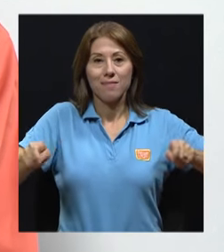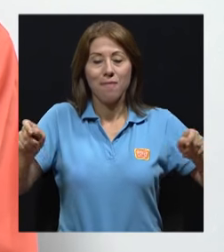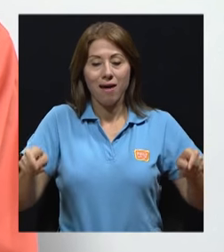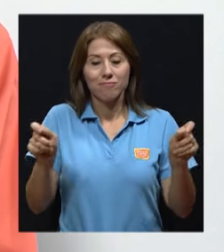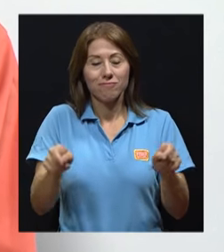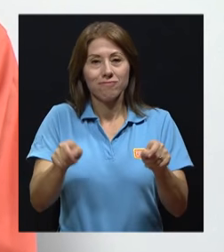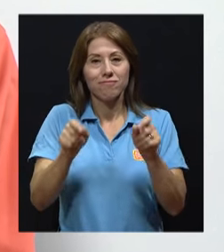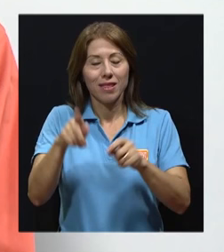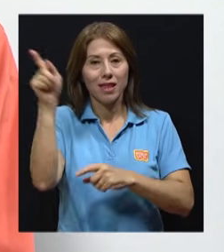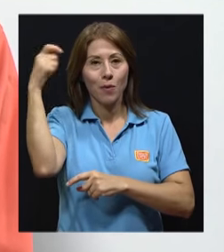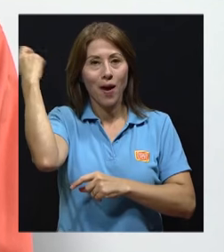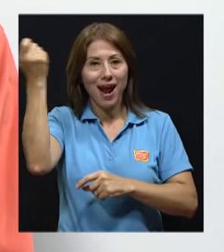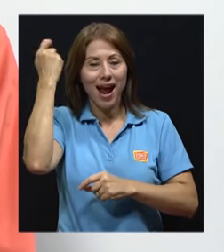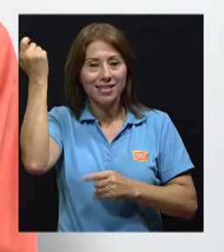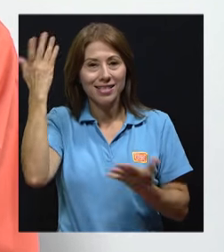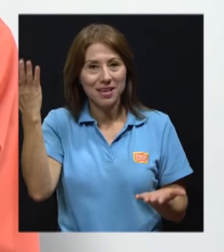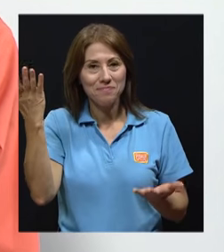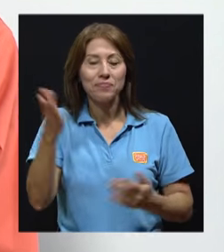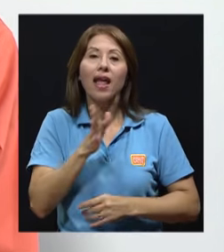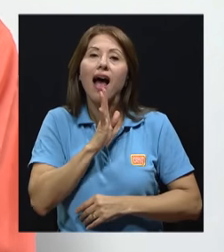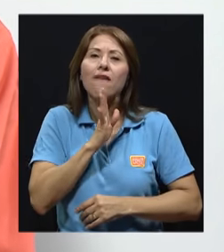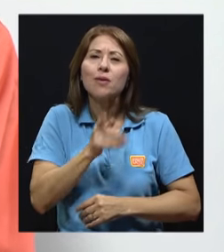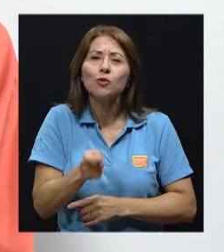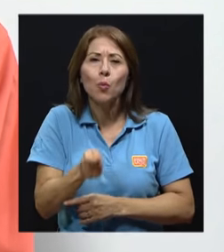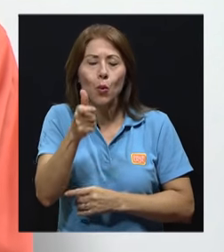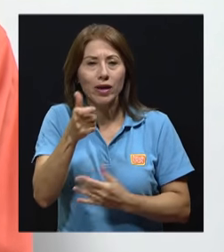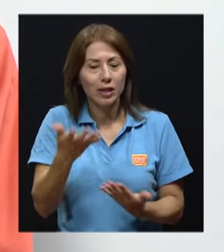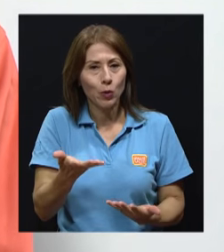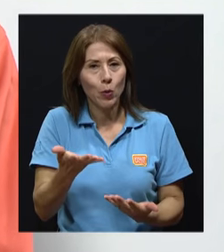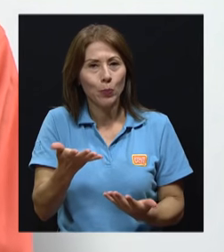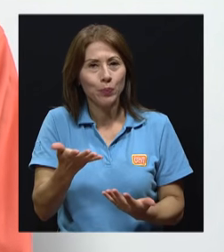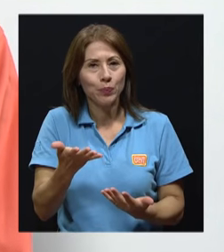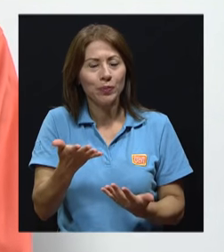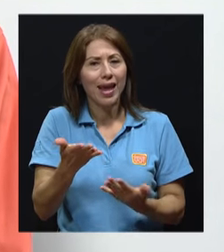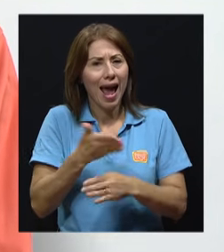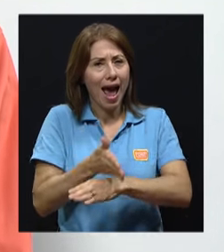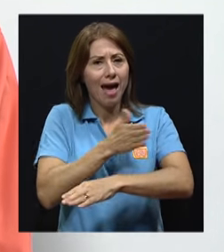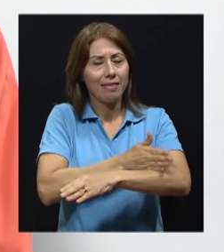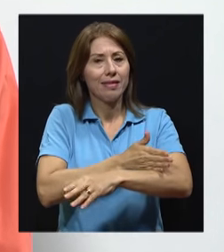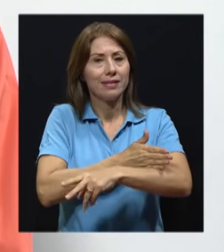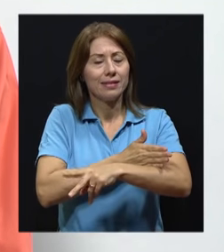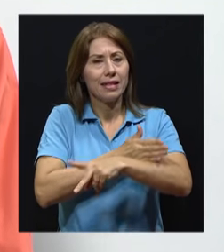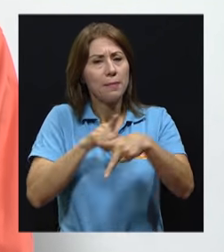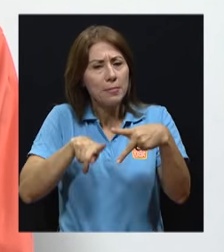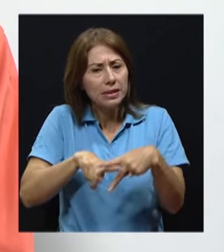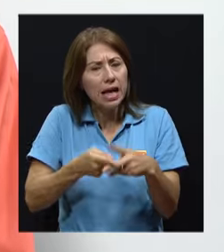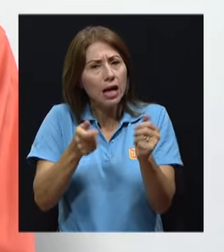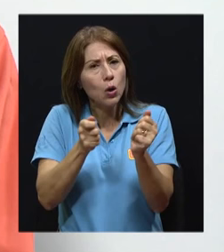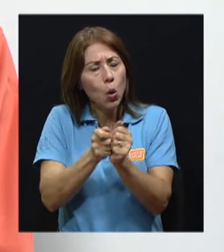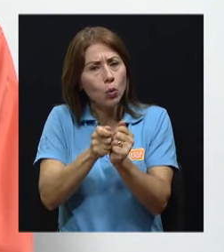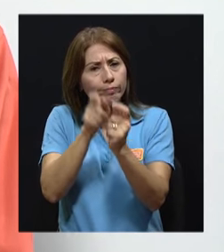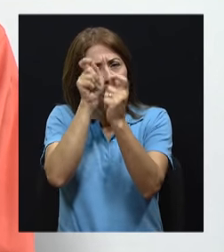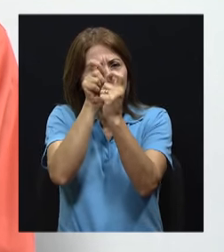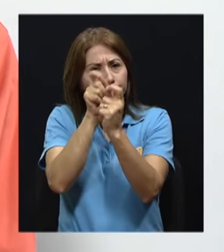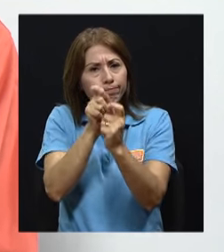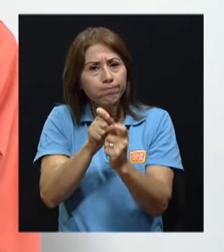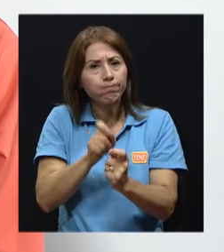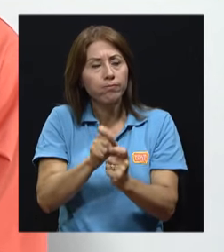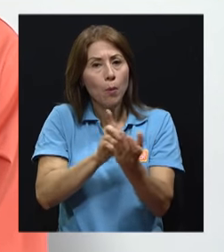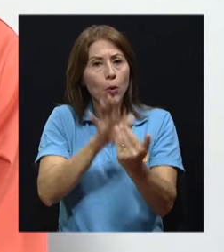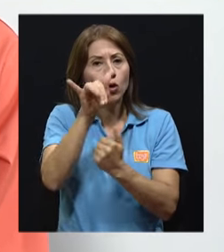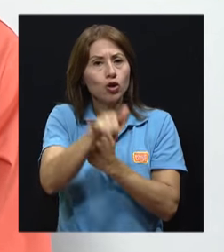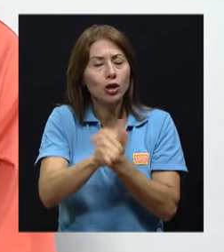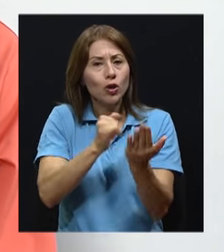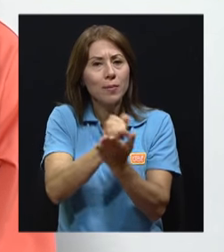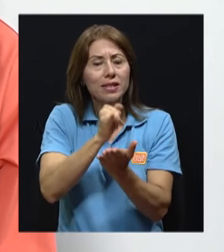hablar de un tema fascinante Sí sí la Marimba siló de guanacaste hablemos un poquito antes de